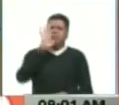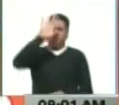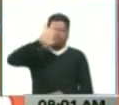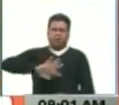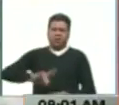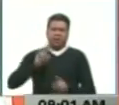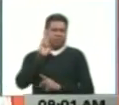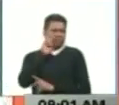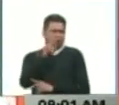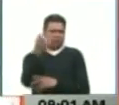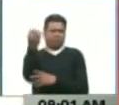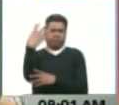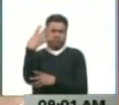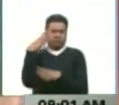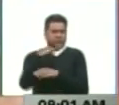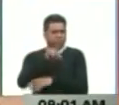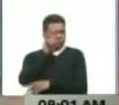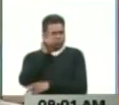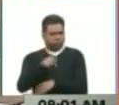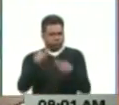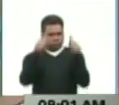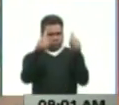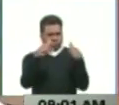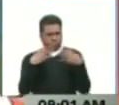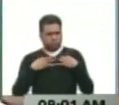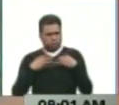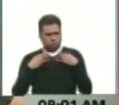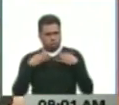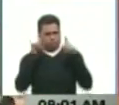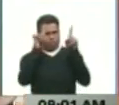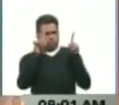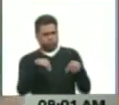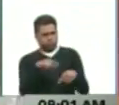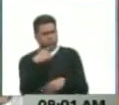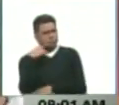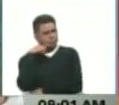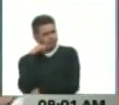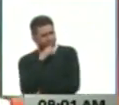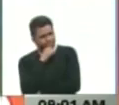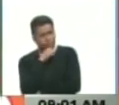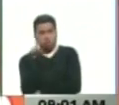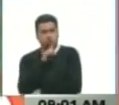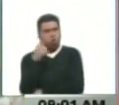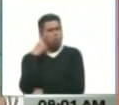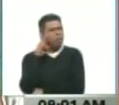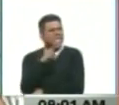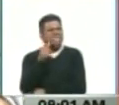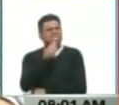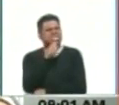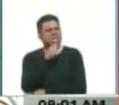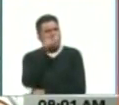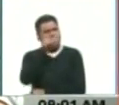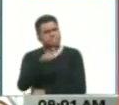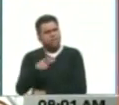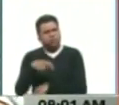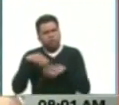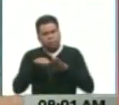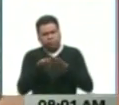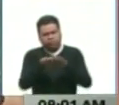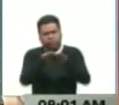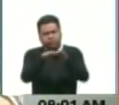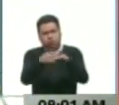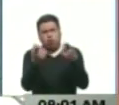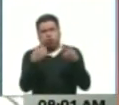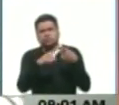bien iluminado, pero usted no ve la maquila, usted no ve la sangre que cuesta, usted no ve el dolor que causa